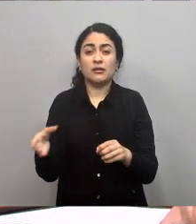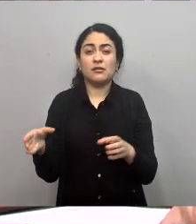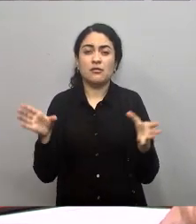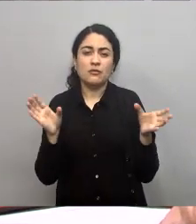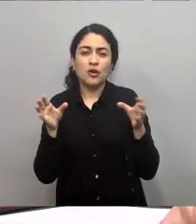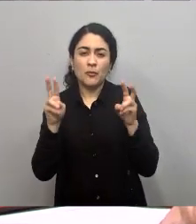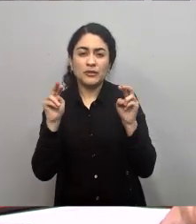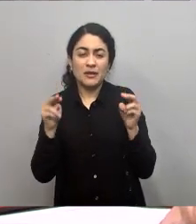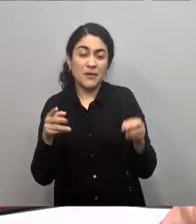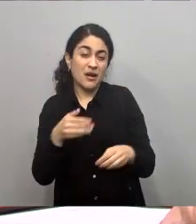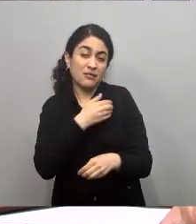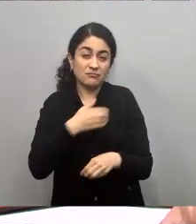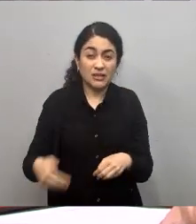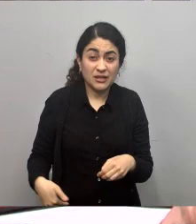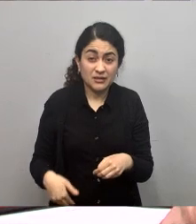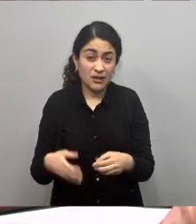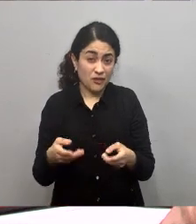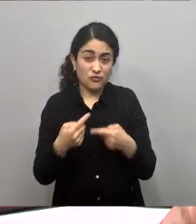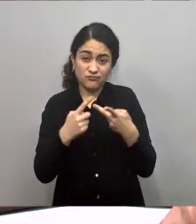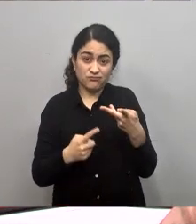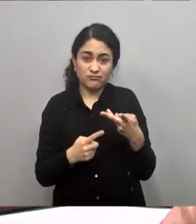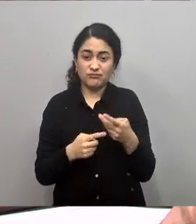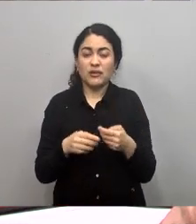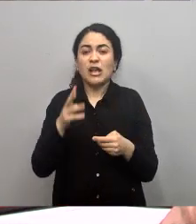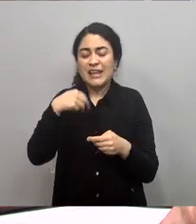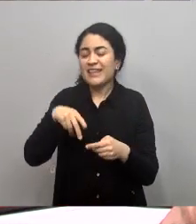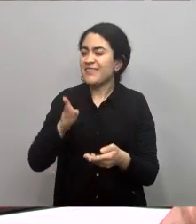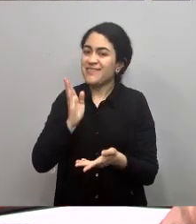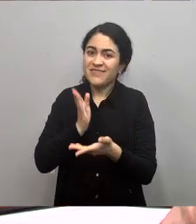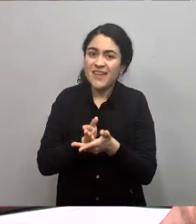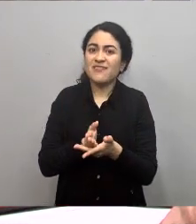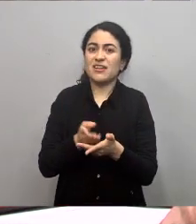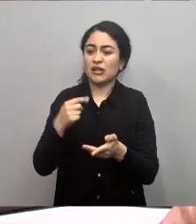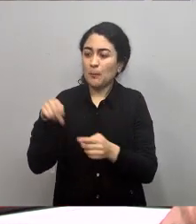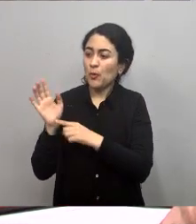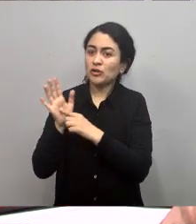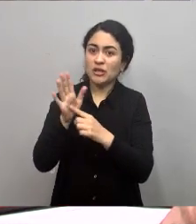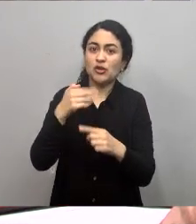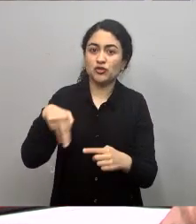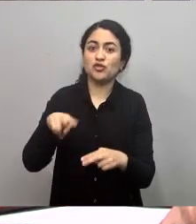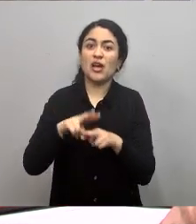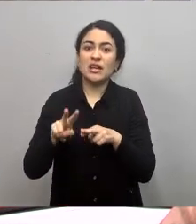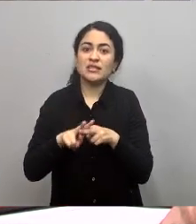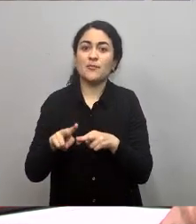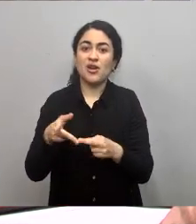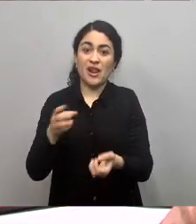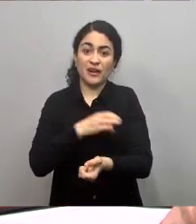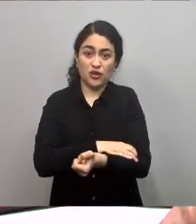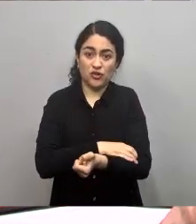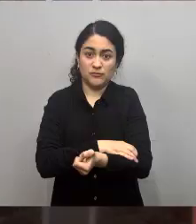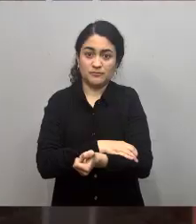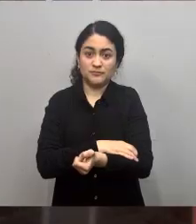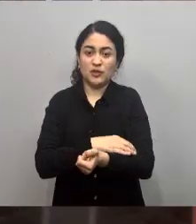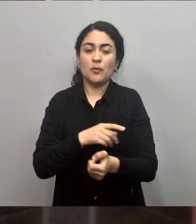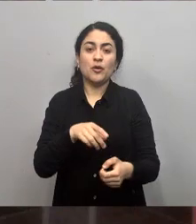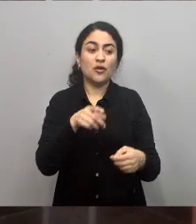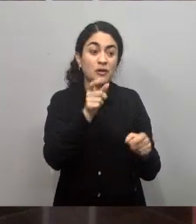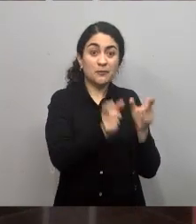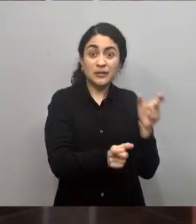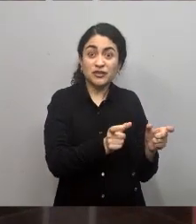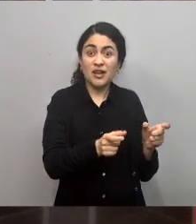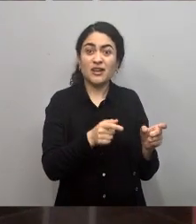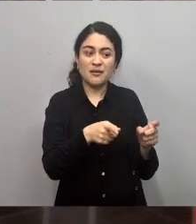Ejecutivo, de hacer valer lo que nosotros hacemos en la región. tanto en el cartelito que anuncia la obra, ¿no es